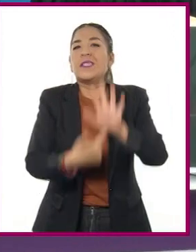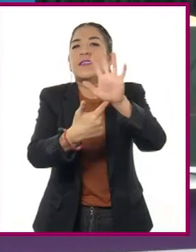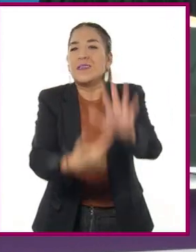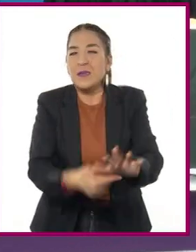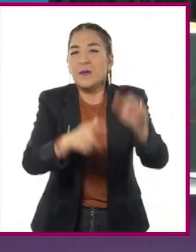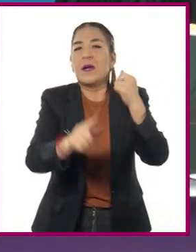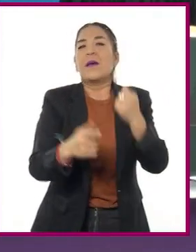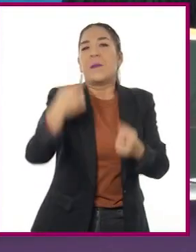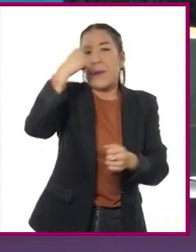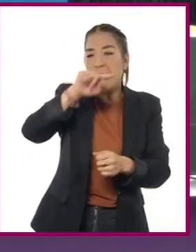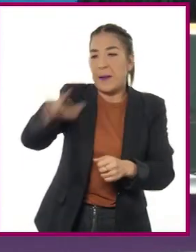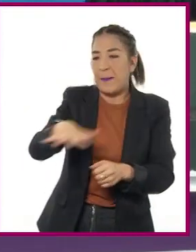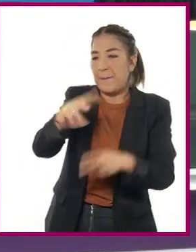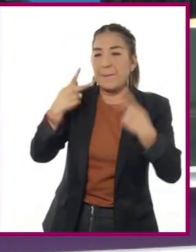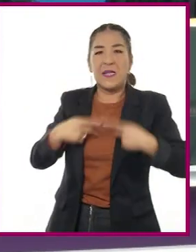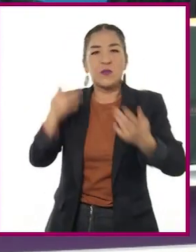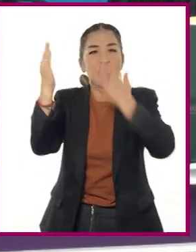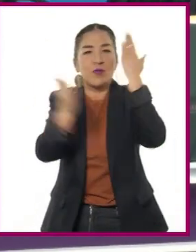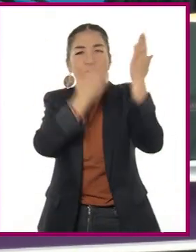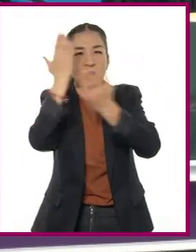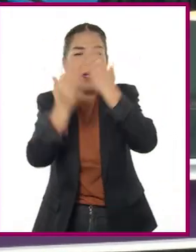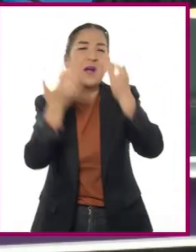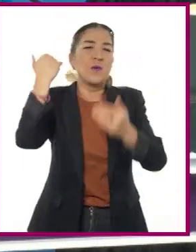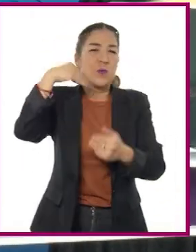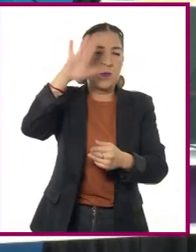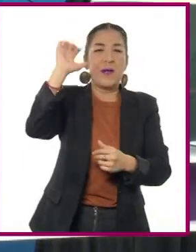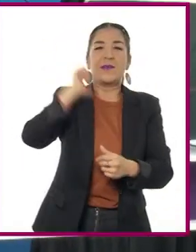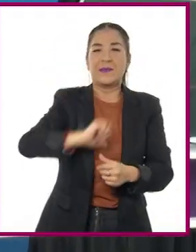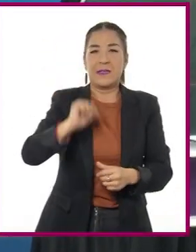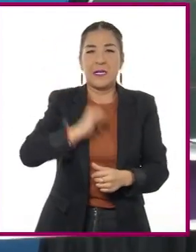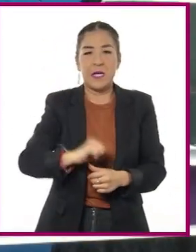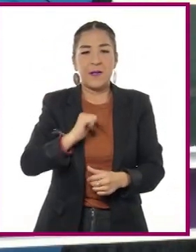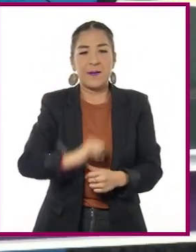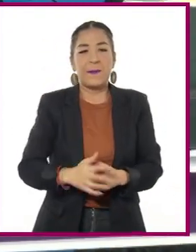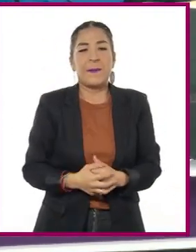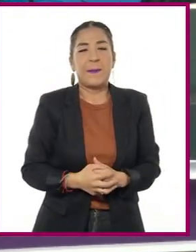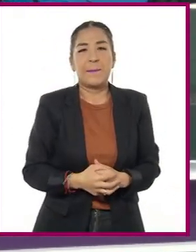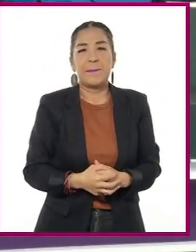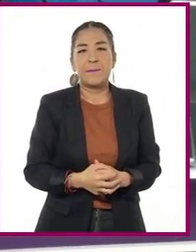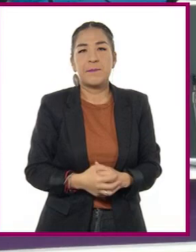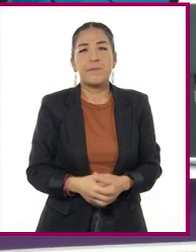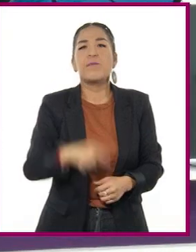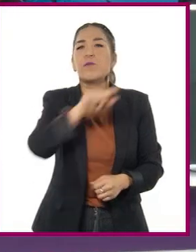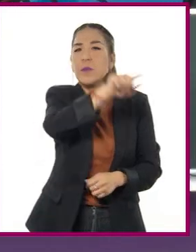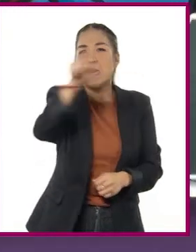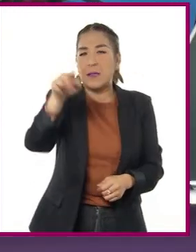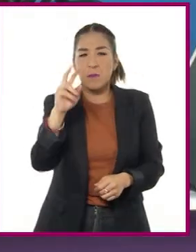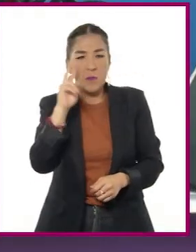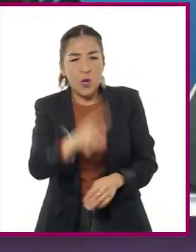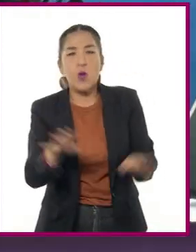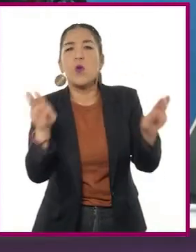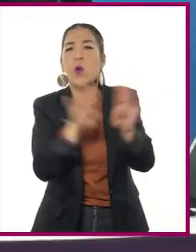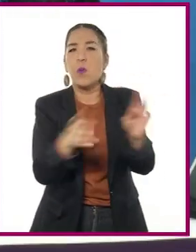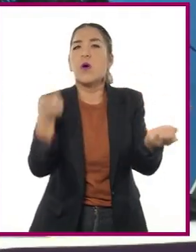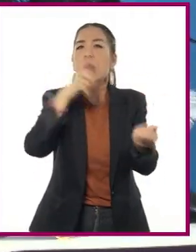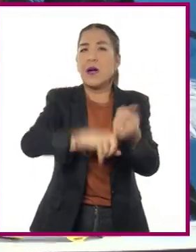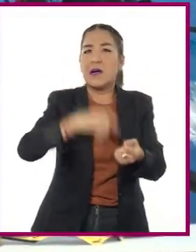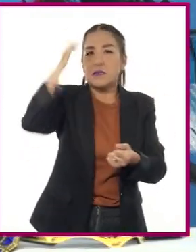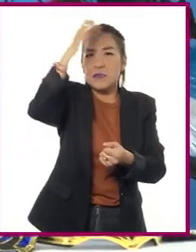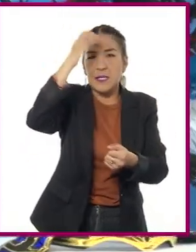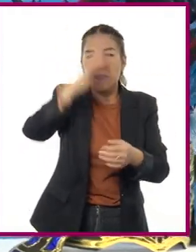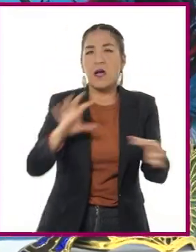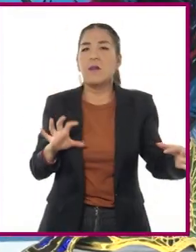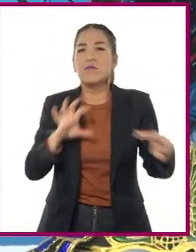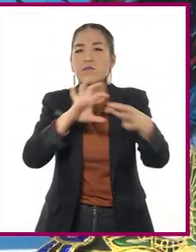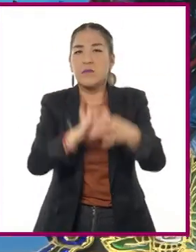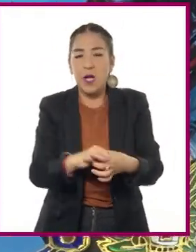los estudiosos de aquel entonces. Para conocer cómo la ciencia fue aplicada en distintos ámbitos y ampliar